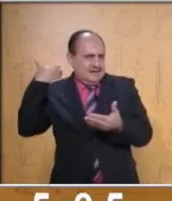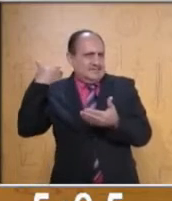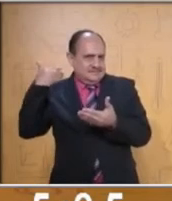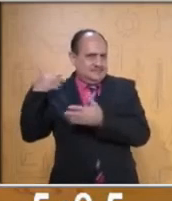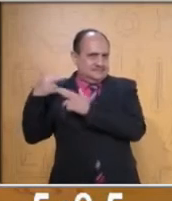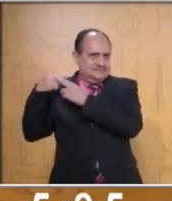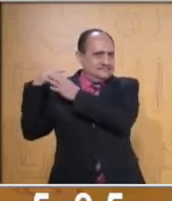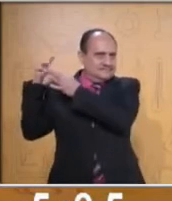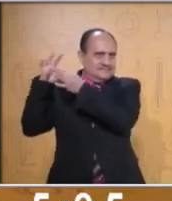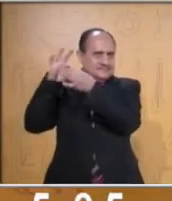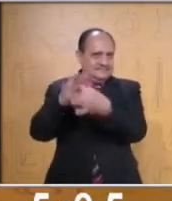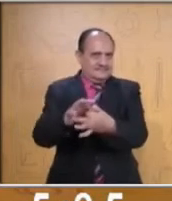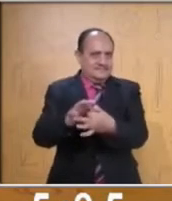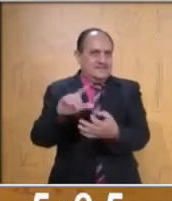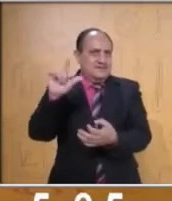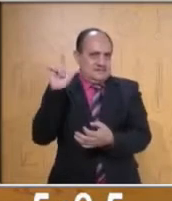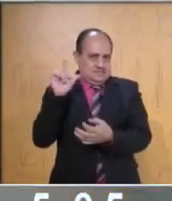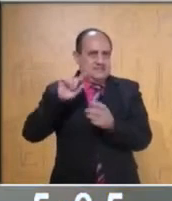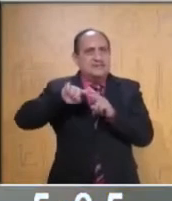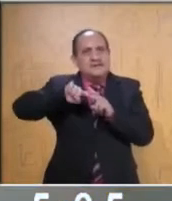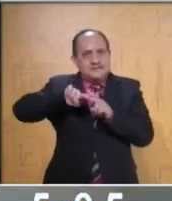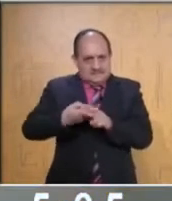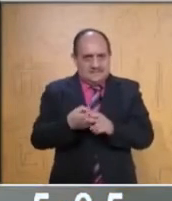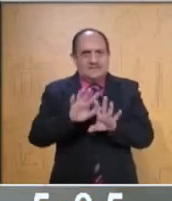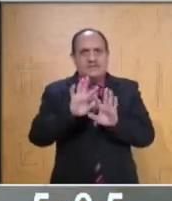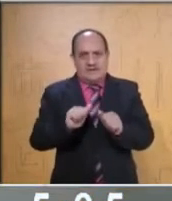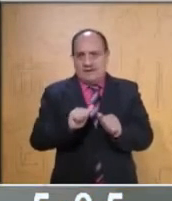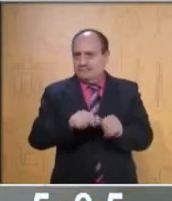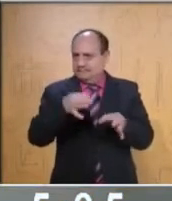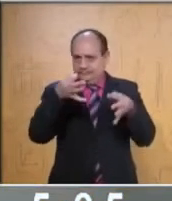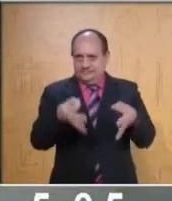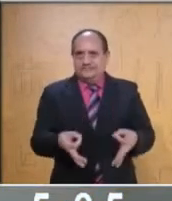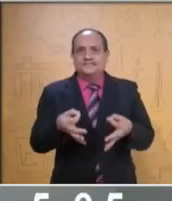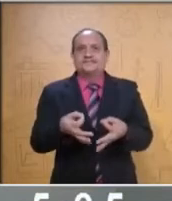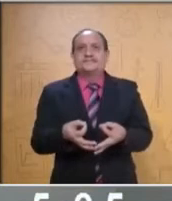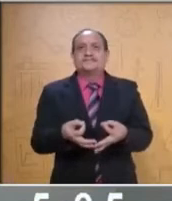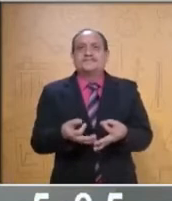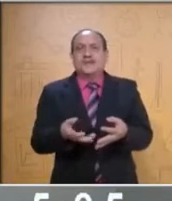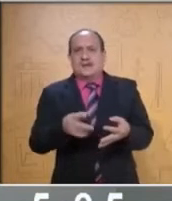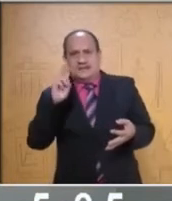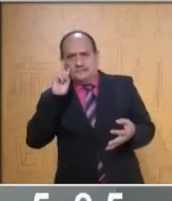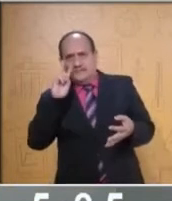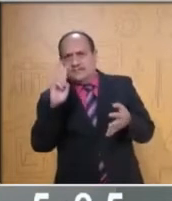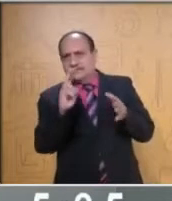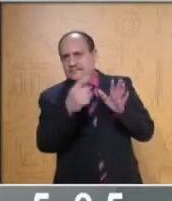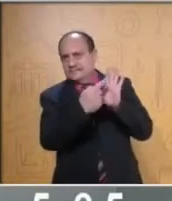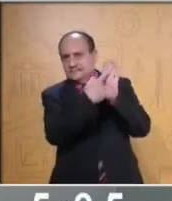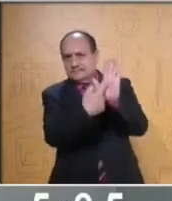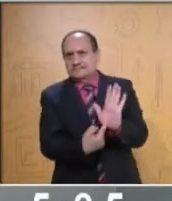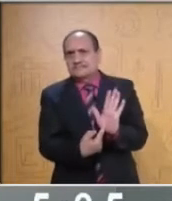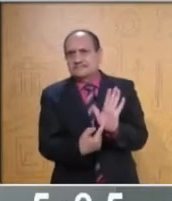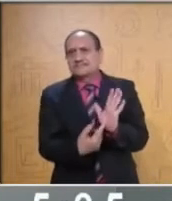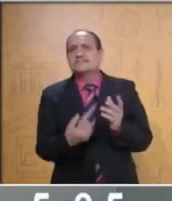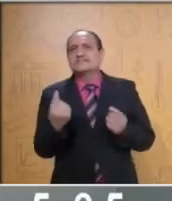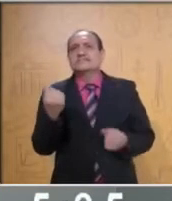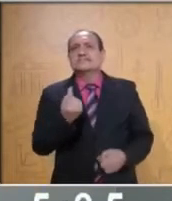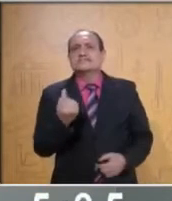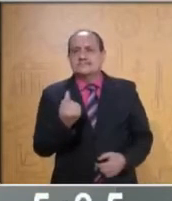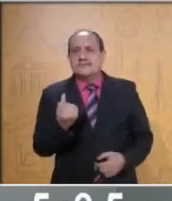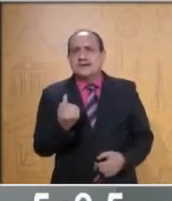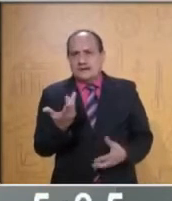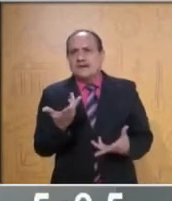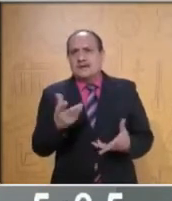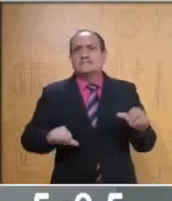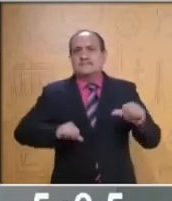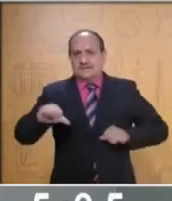ayer lunes, que iniciamos ya de una manera más formal. Vamos a checar nosotros que vamos a